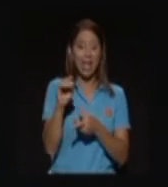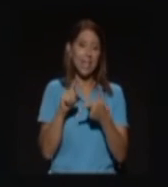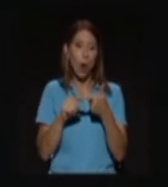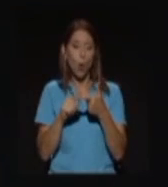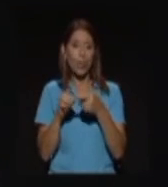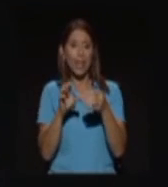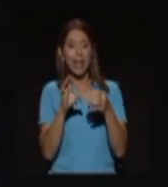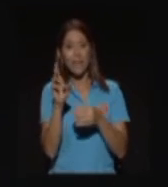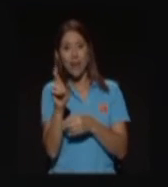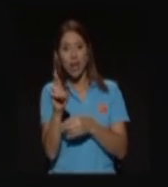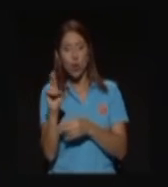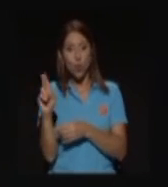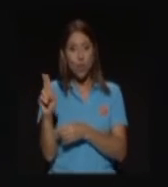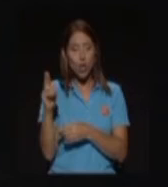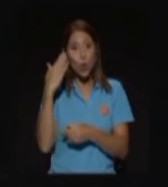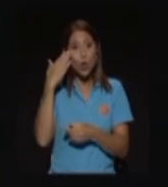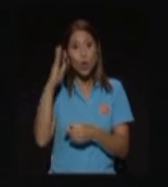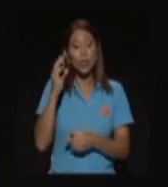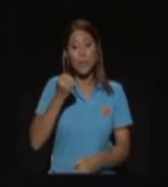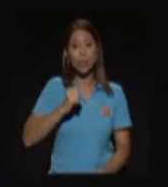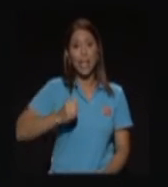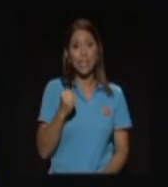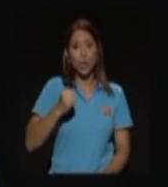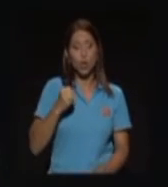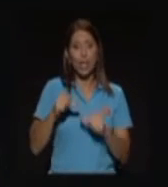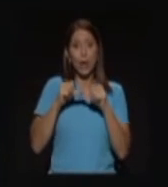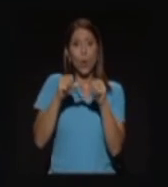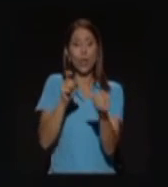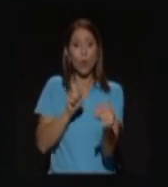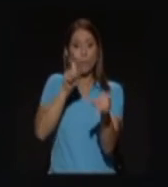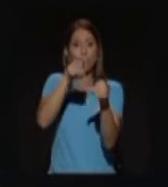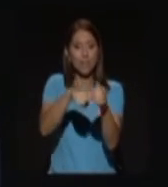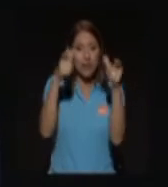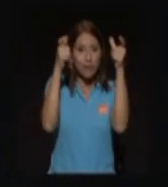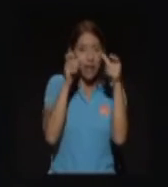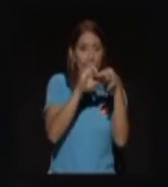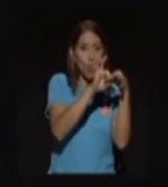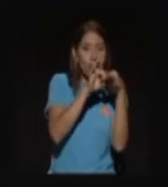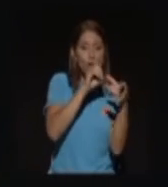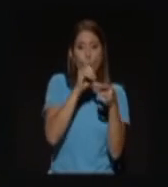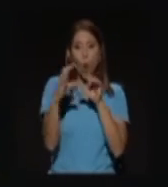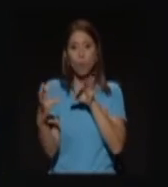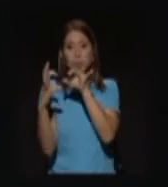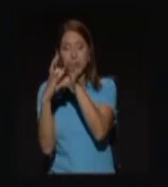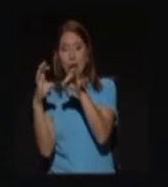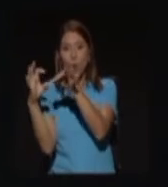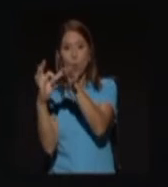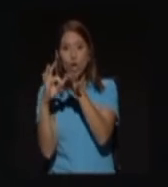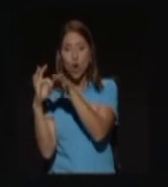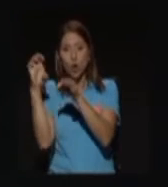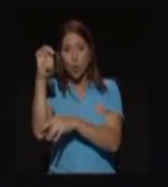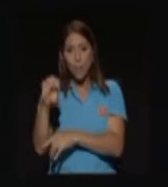en donde no sabemos si Escocia va a seguir siendo parte del Reino Unido o de la Unión Europea, se plantea la